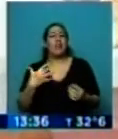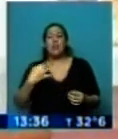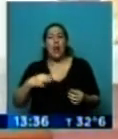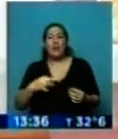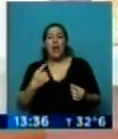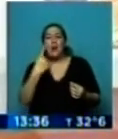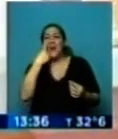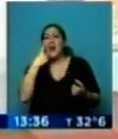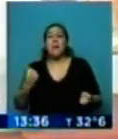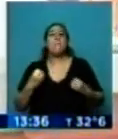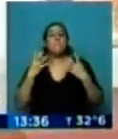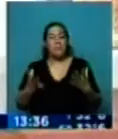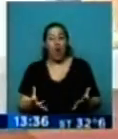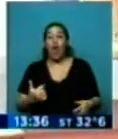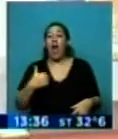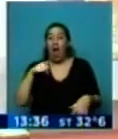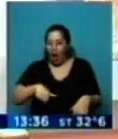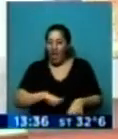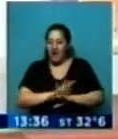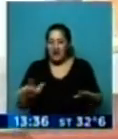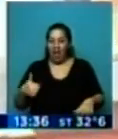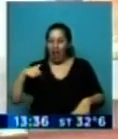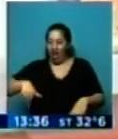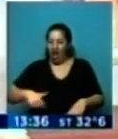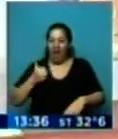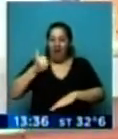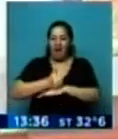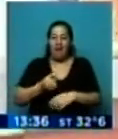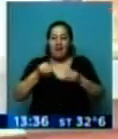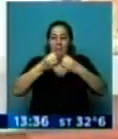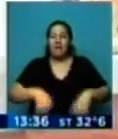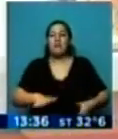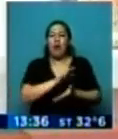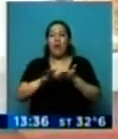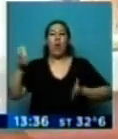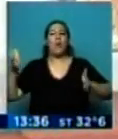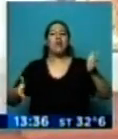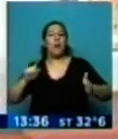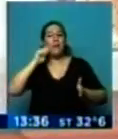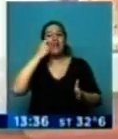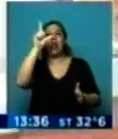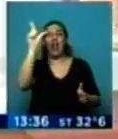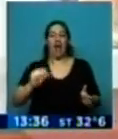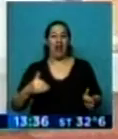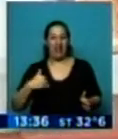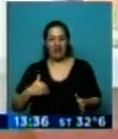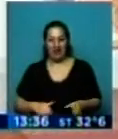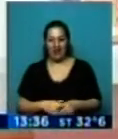mejor. Y hoy estamos acá, a punto de empezar una etapa maravillosa de nuestro país.